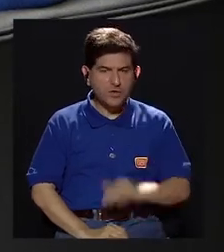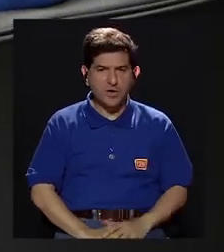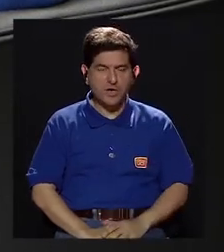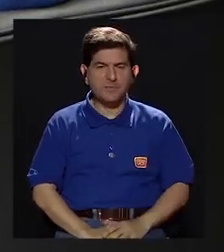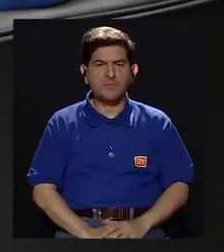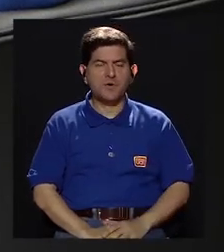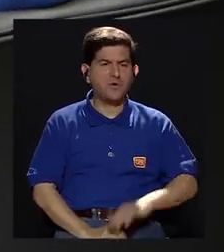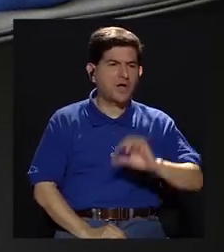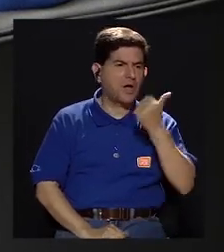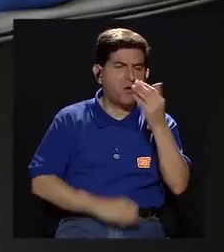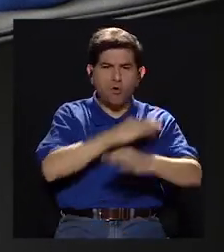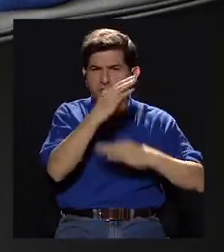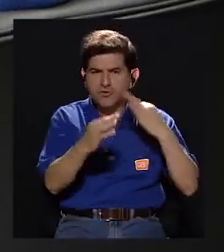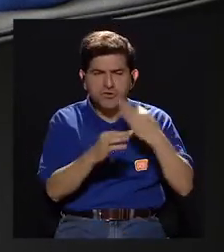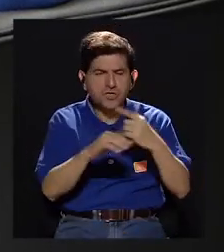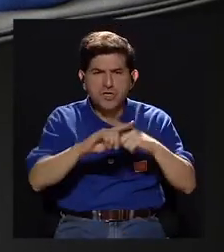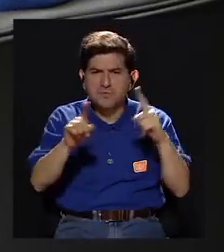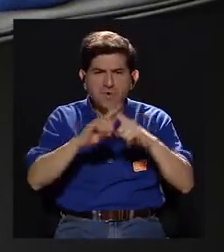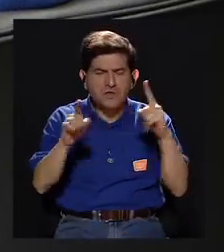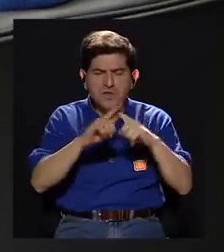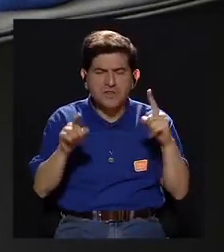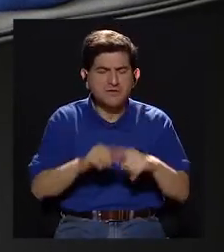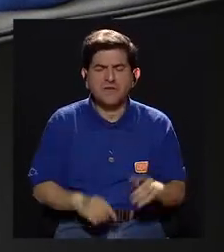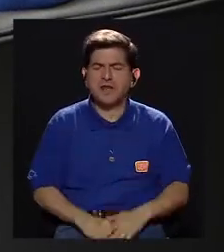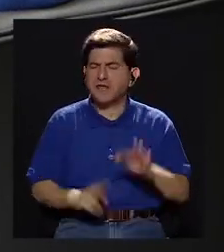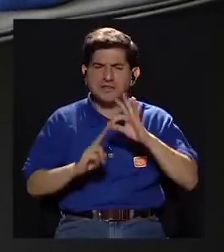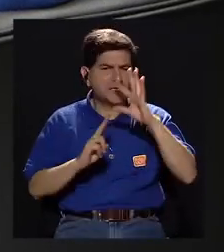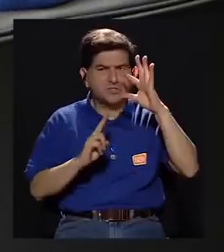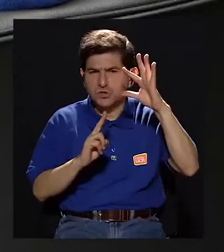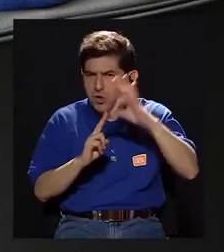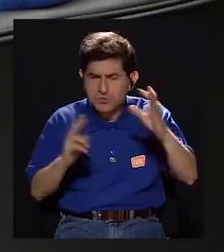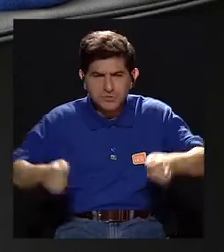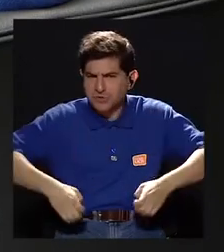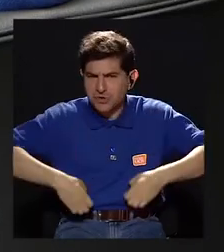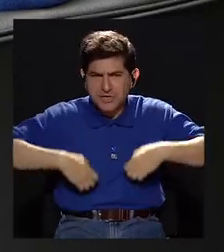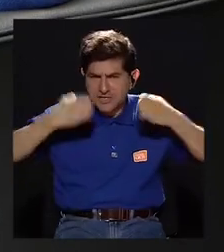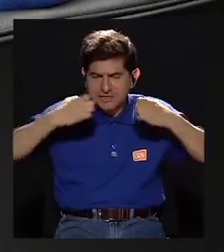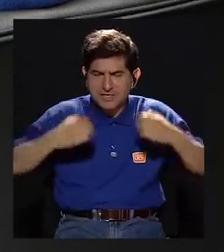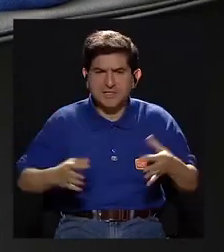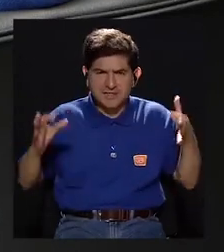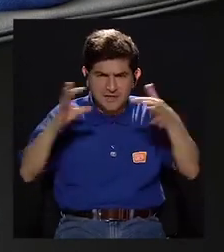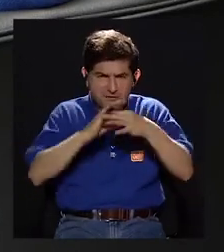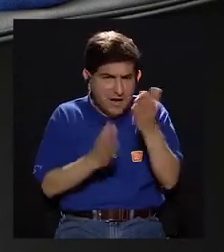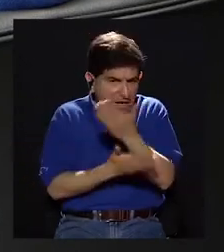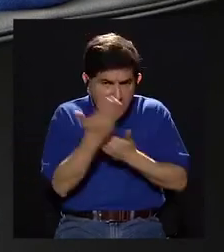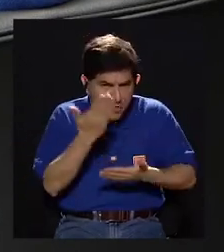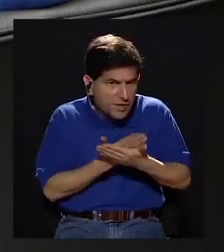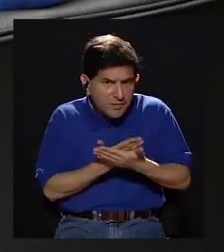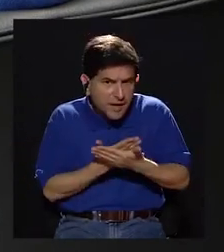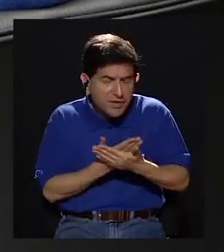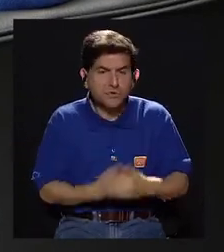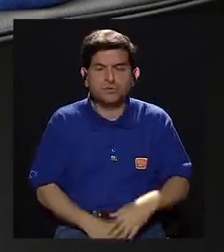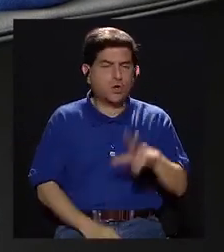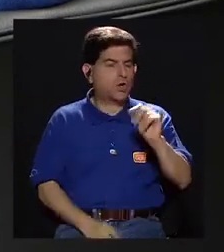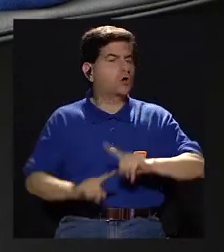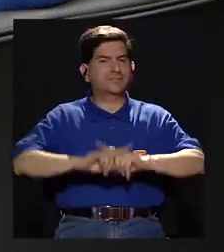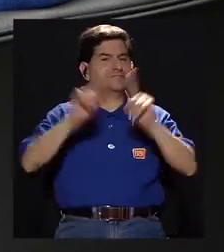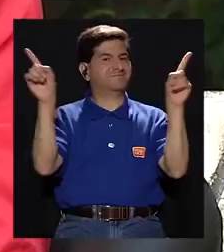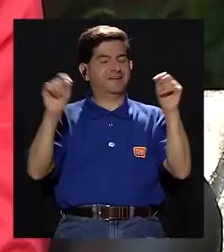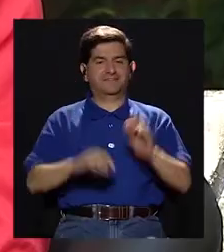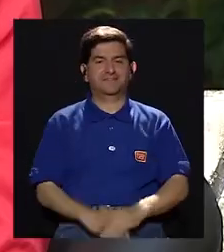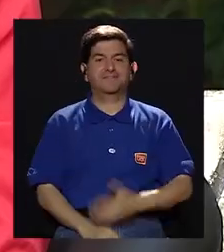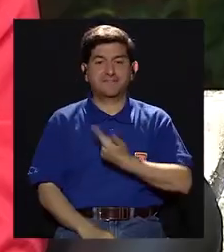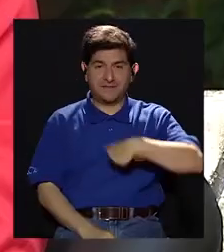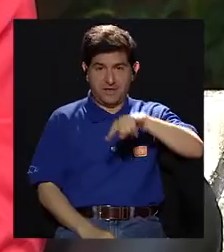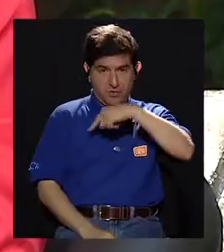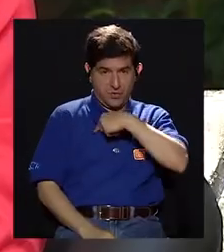No es lo mismo que reflexología o digitopuntura u otras alternativas que hay que tienen que ver con las manos. No,